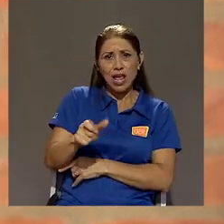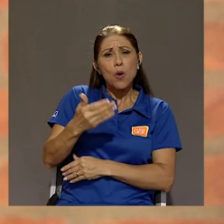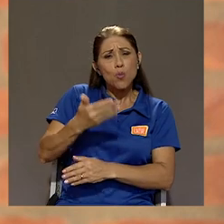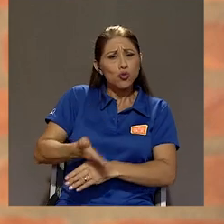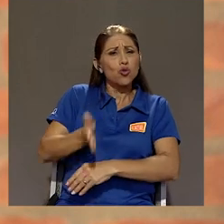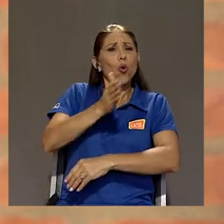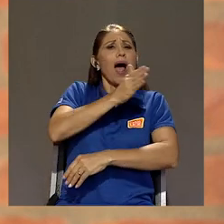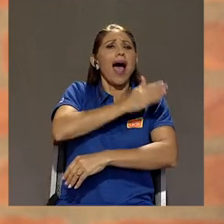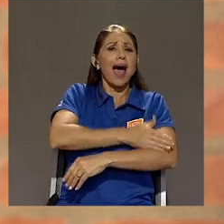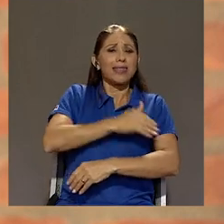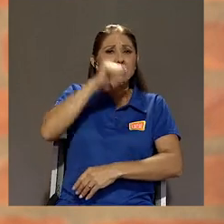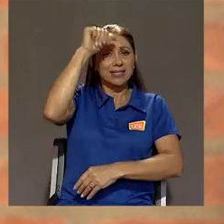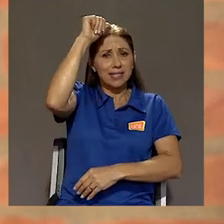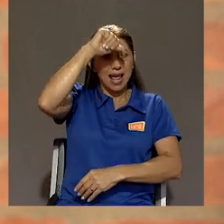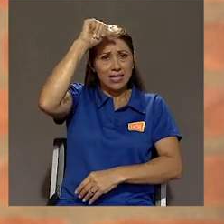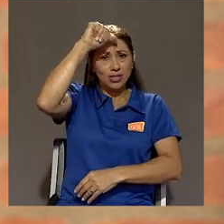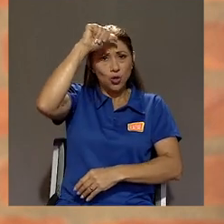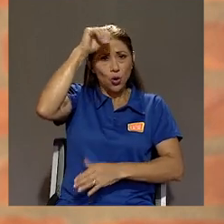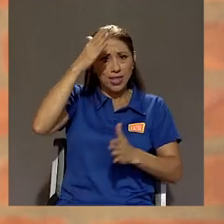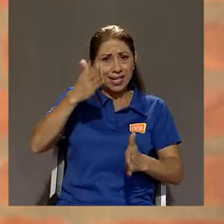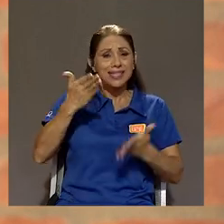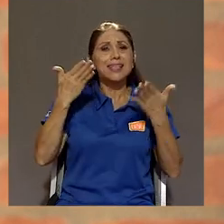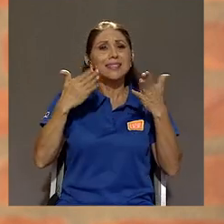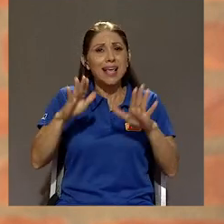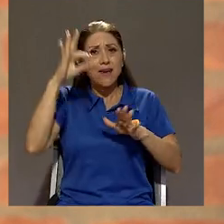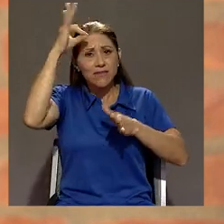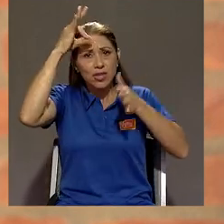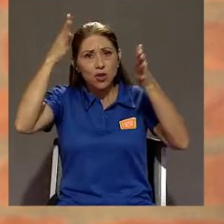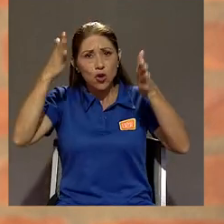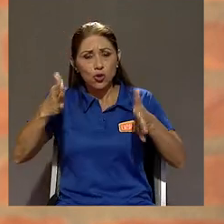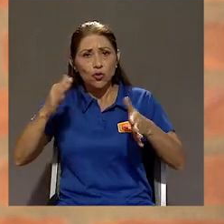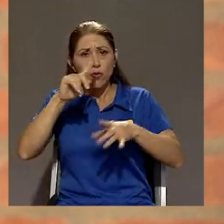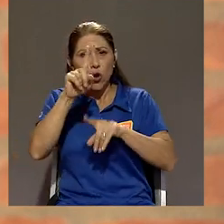mucho antes de Aristóteles están presentes allí, pero